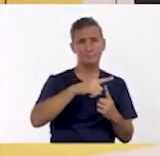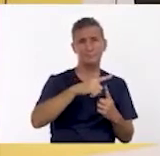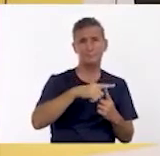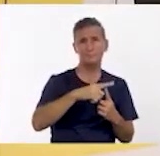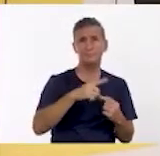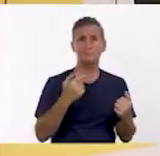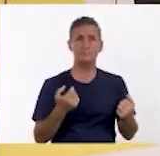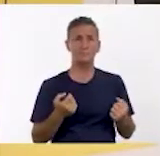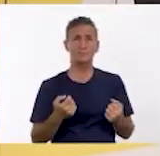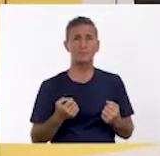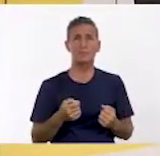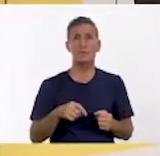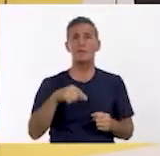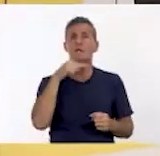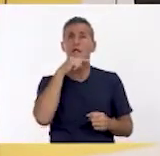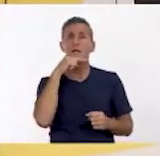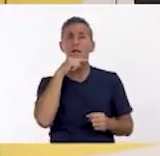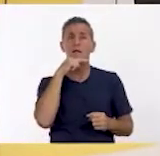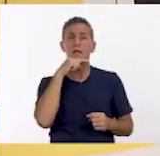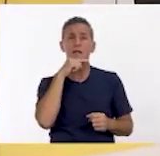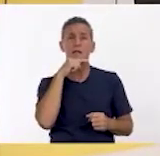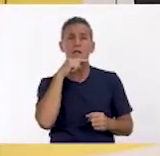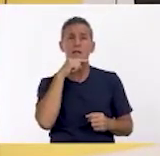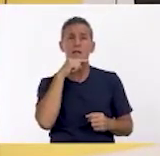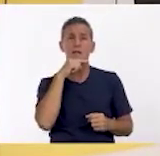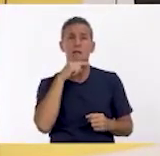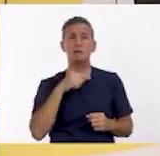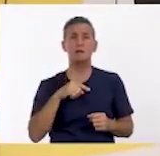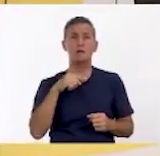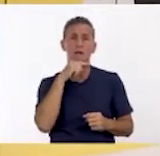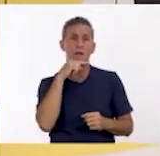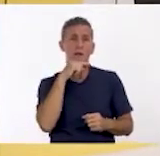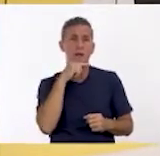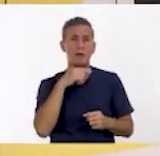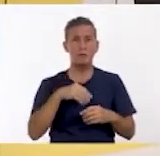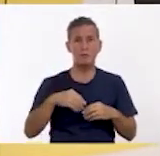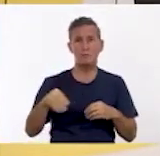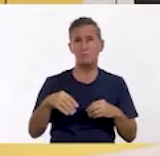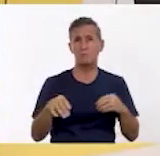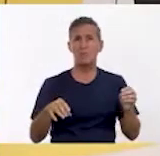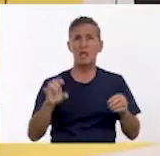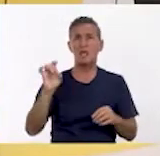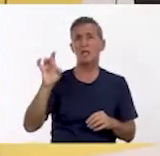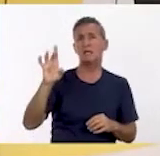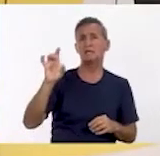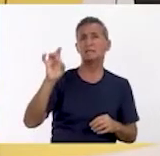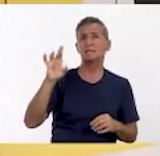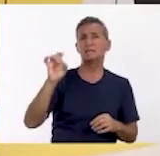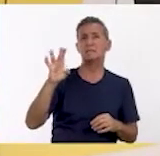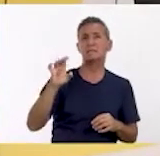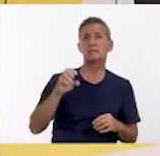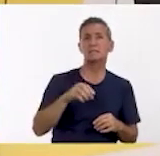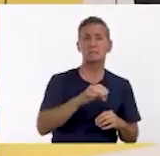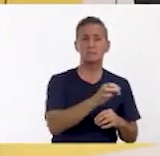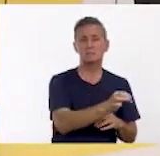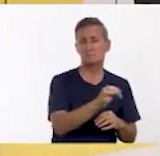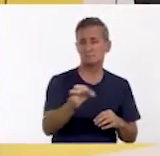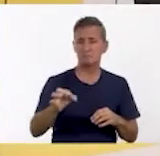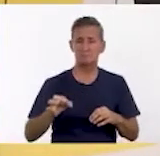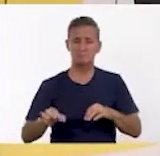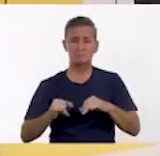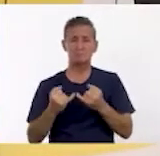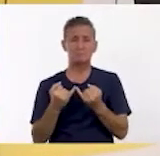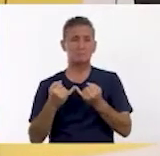también, cambian de nombre. La URSS pasa a ser desintegrada en 15